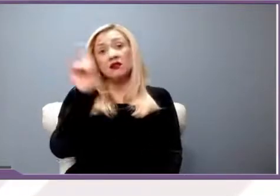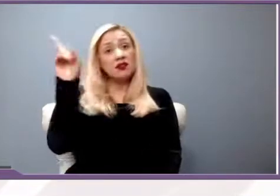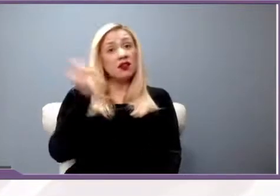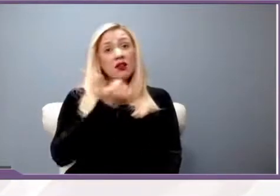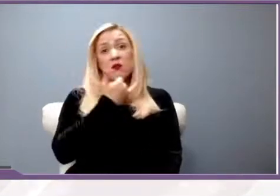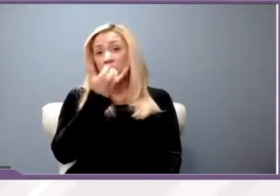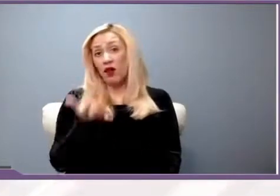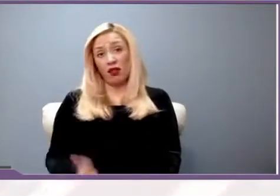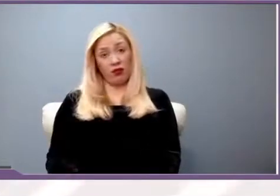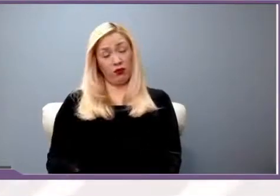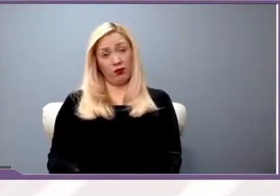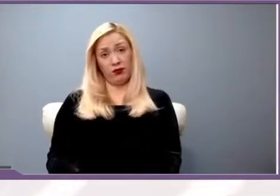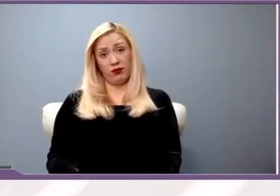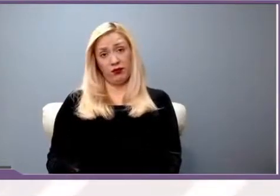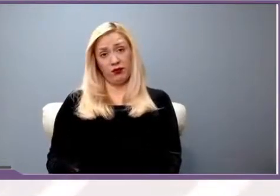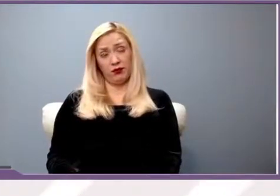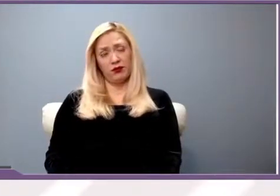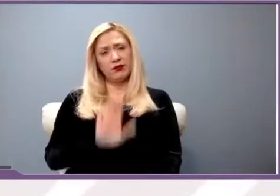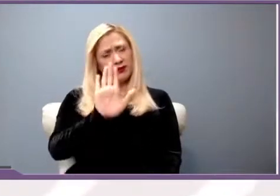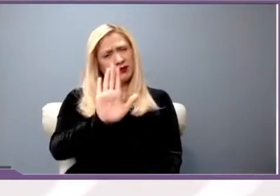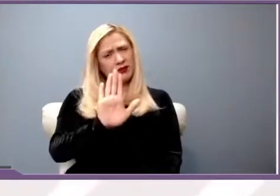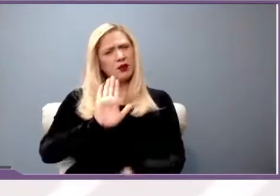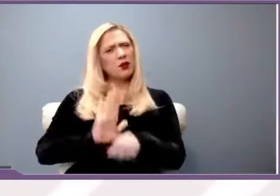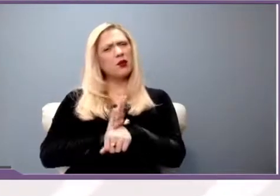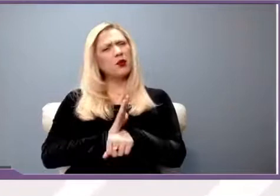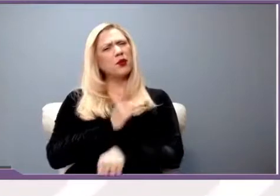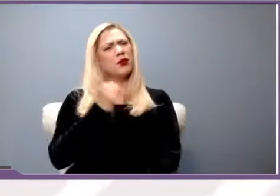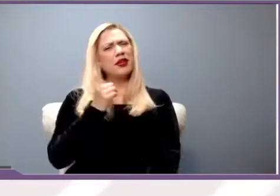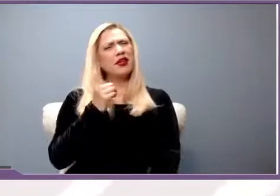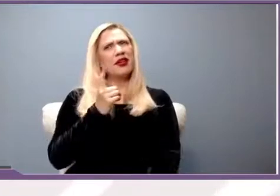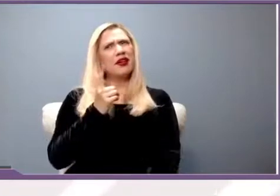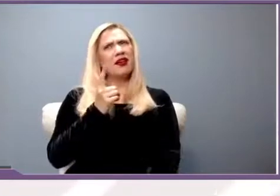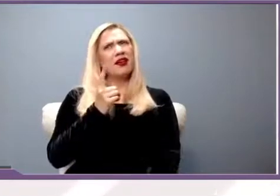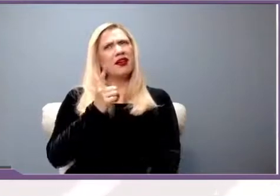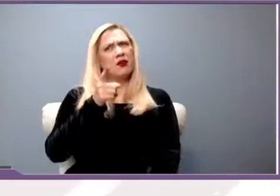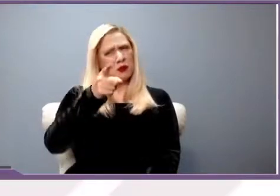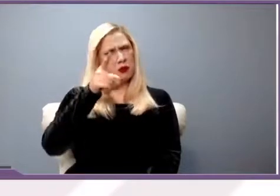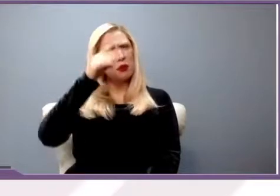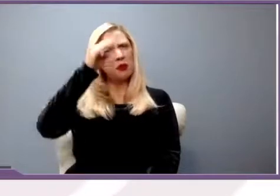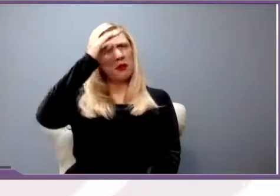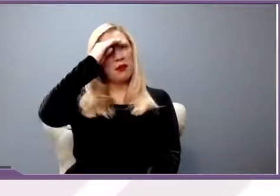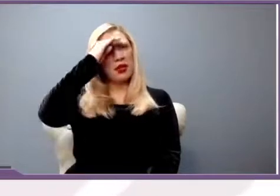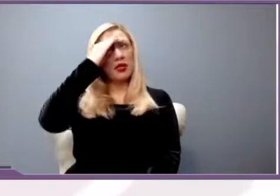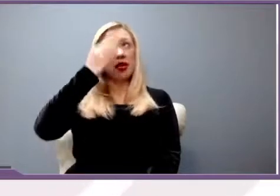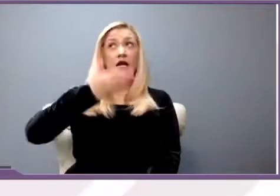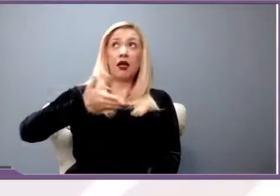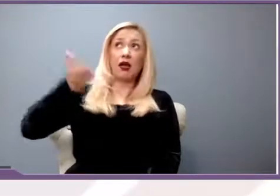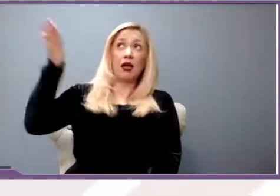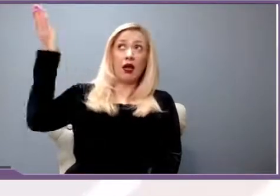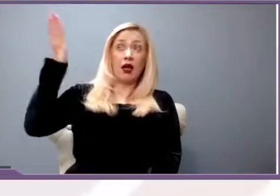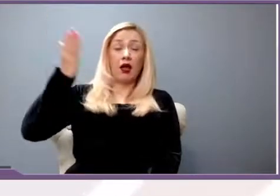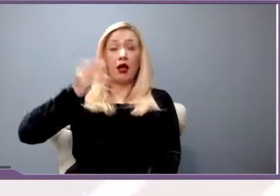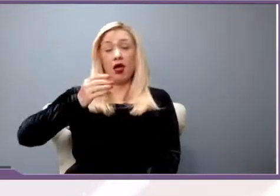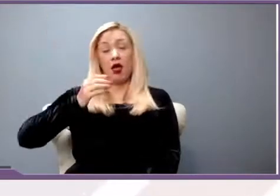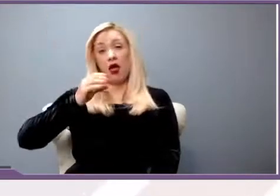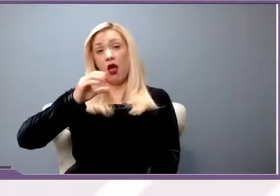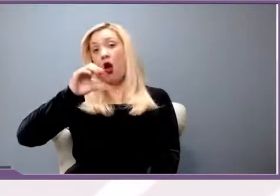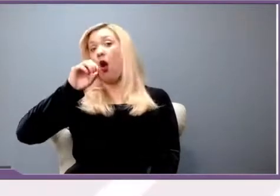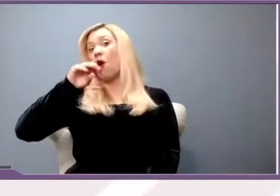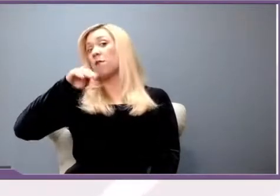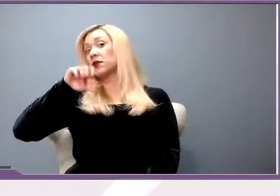me preguntaba, bueno, ¿por qué no podemos pensar que estas instituciones que han tenido la